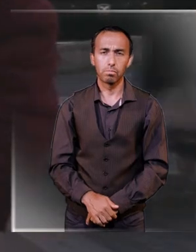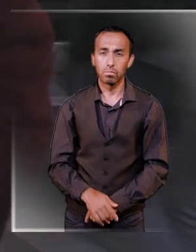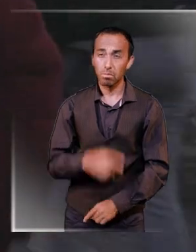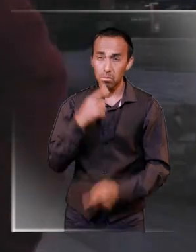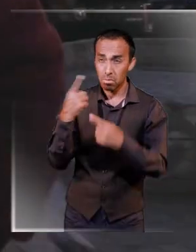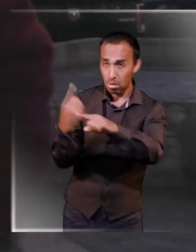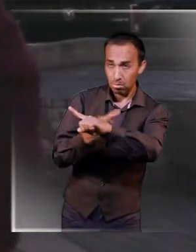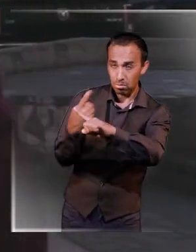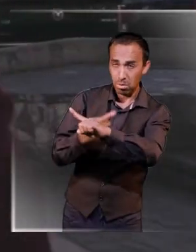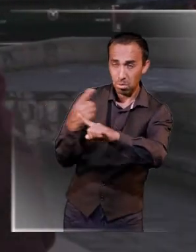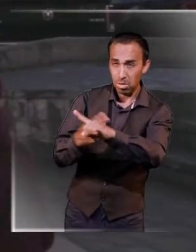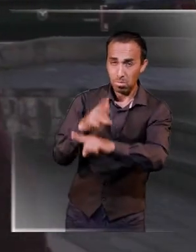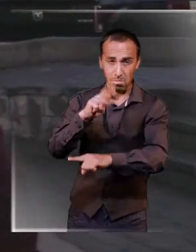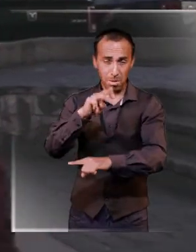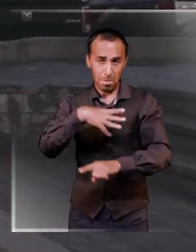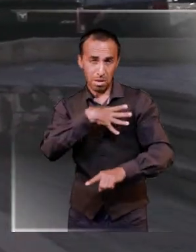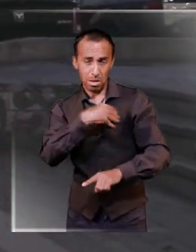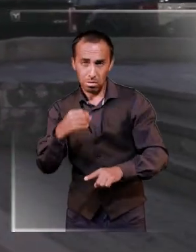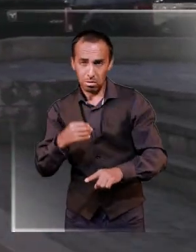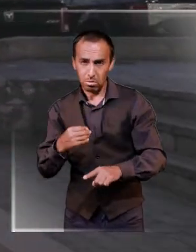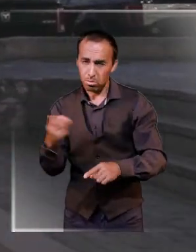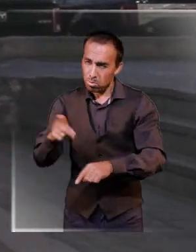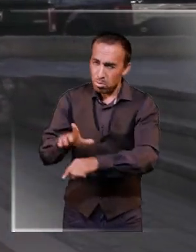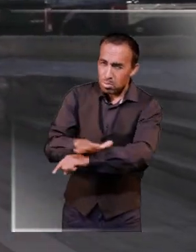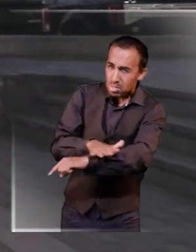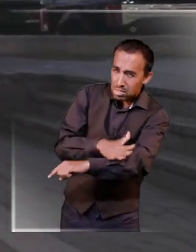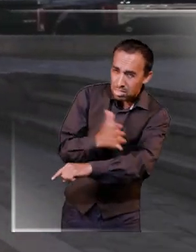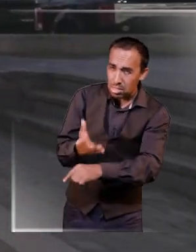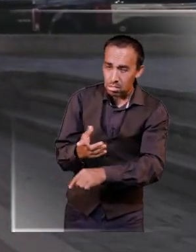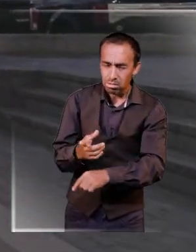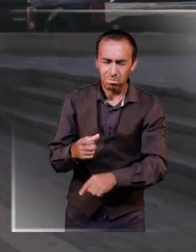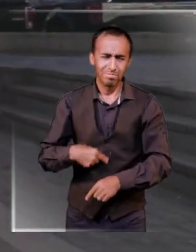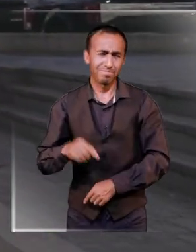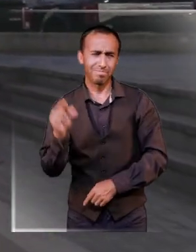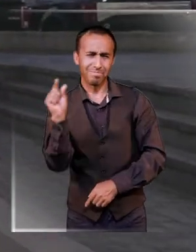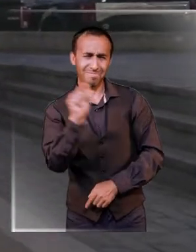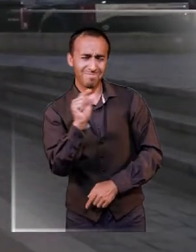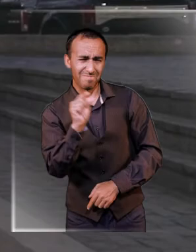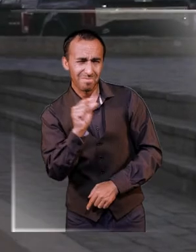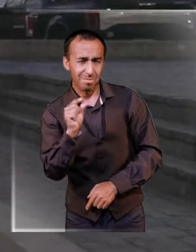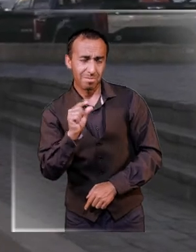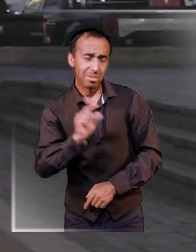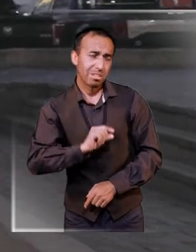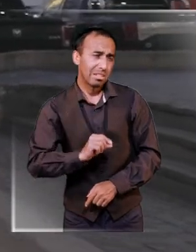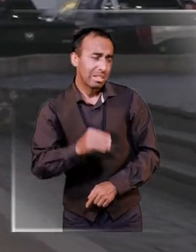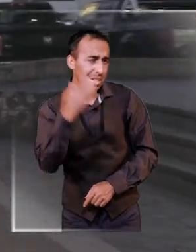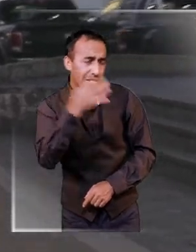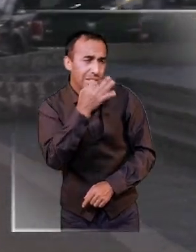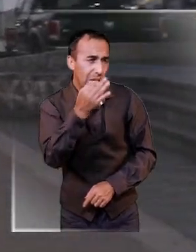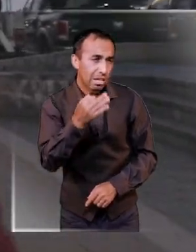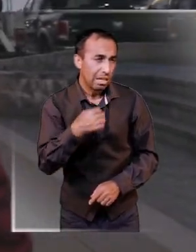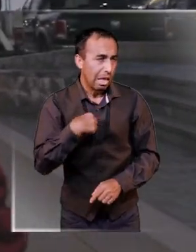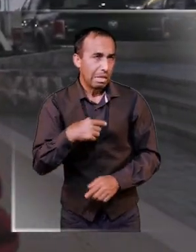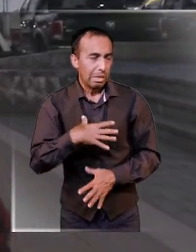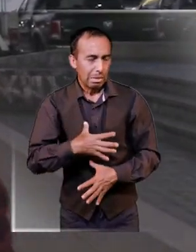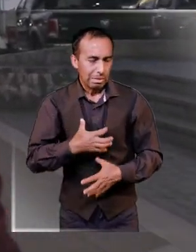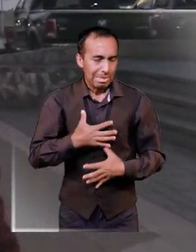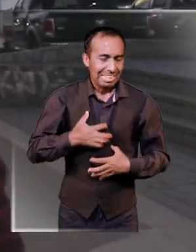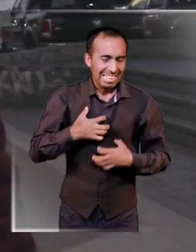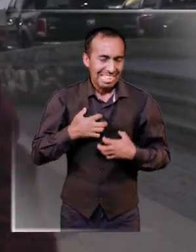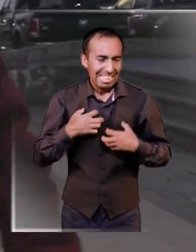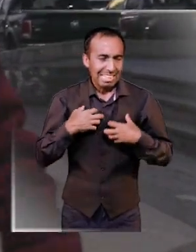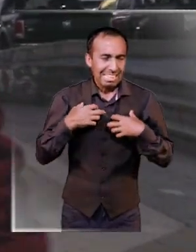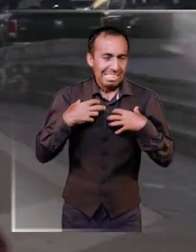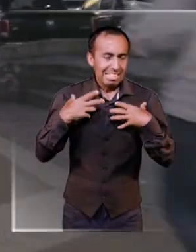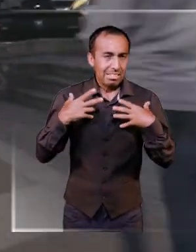agradable? ¿Cómo lo sentías tú? Era muy cómodo. ¿Cierto? Y además, el problema es que no puedo utilizar eso porque no me veo como